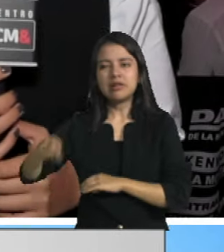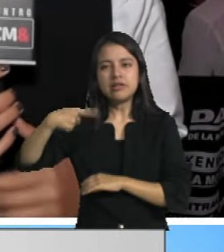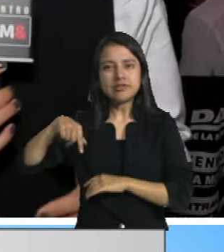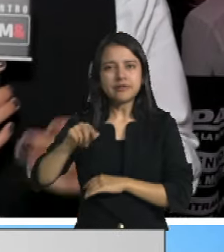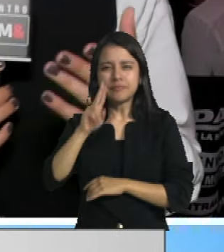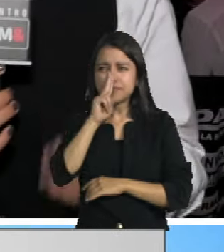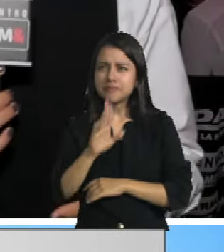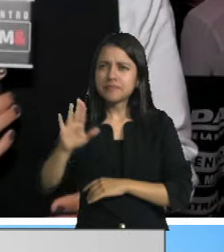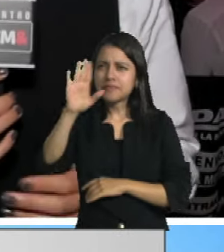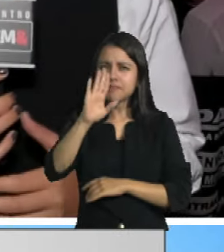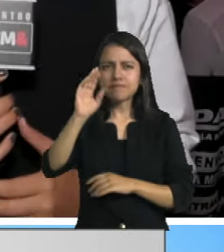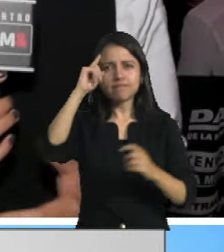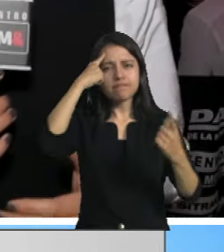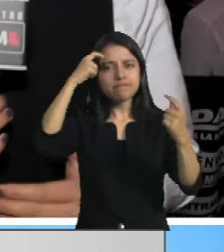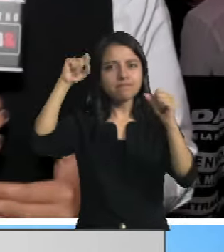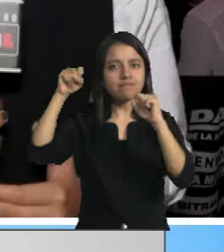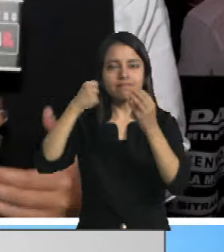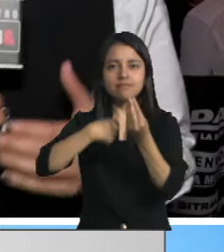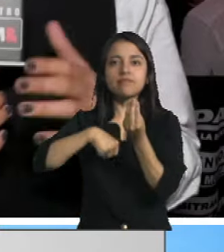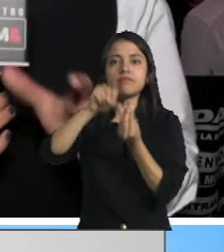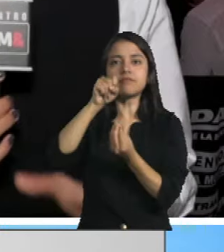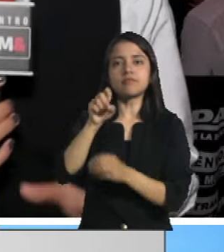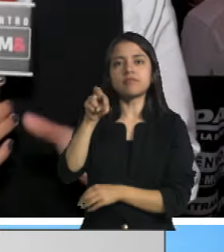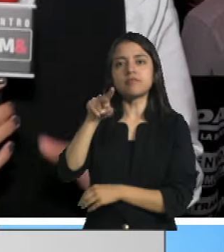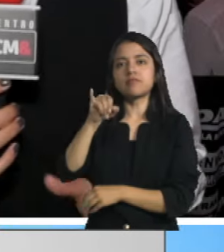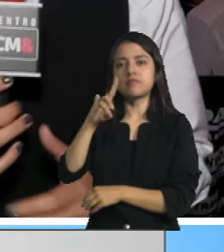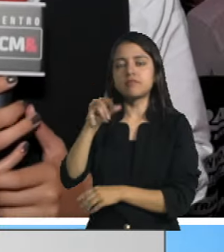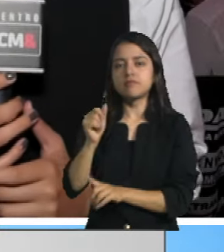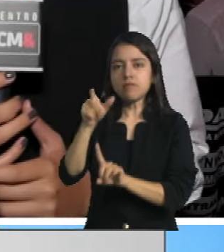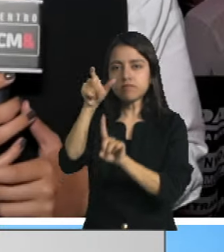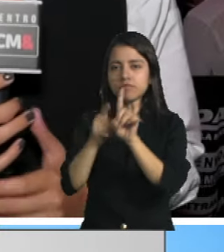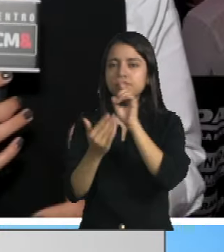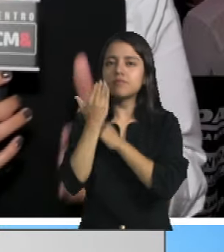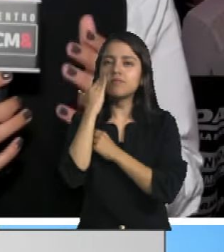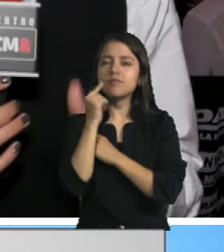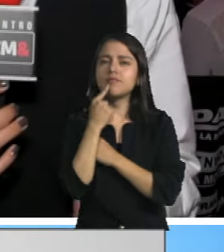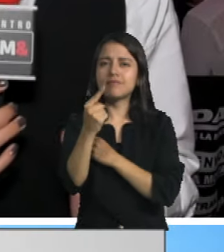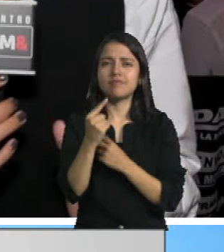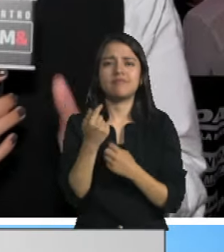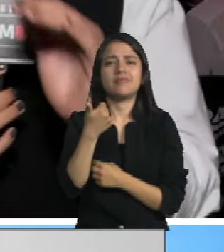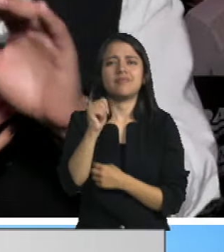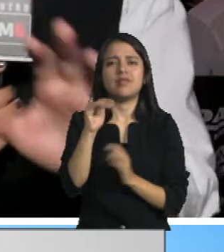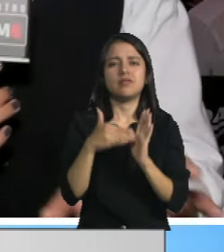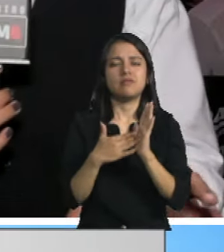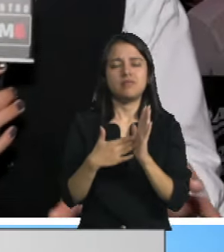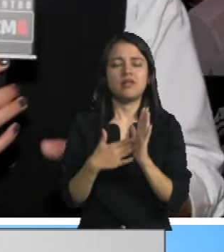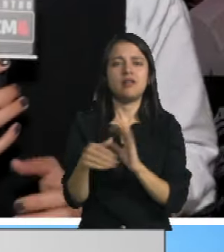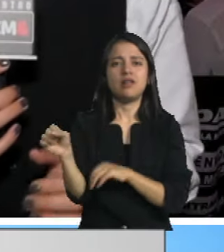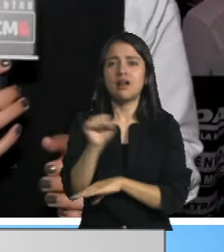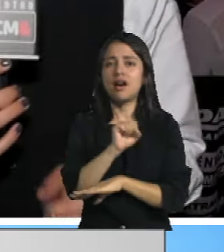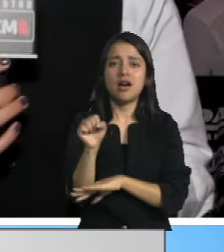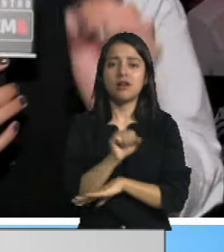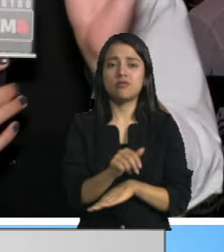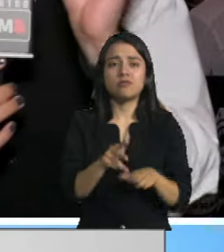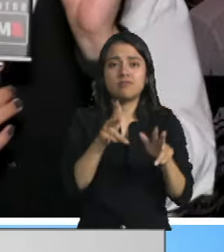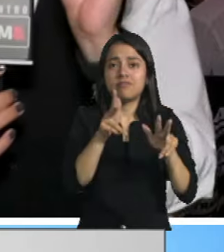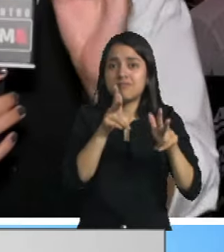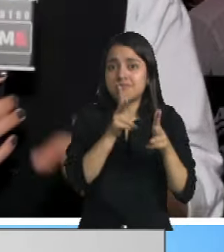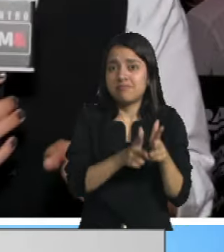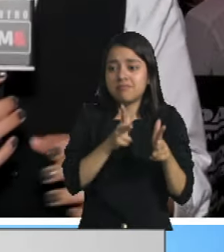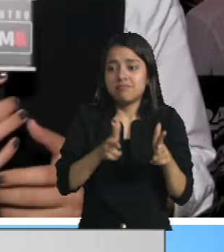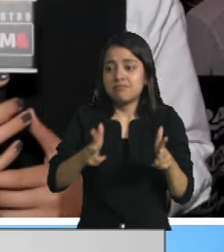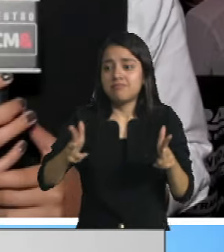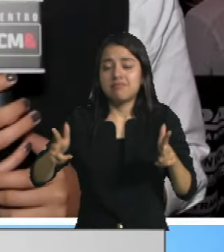esa agremiación, Nidia Hernández, aseguró que más de 10.000 vehículos se quedarían parqueados. No reducirían solo su movilidad, sino se